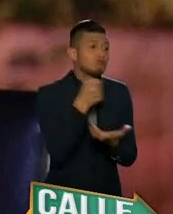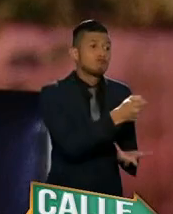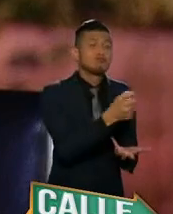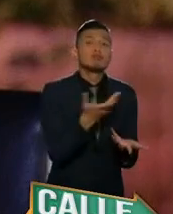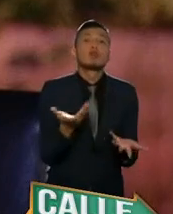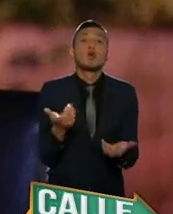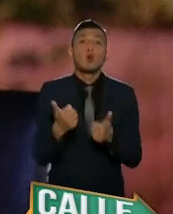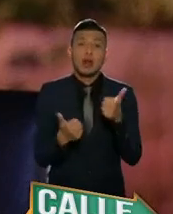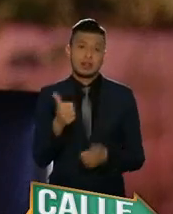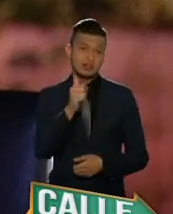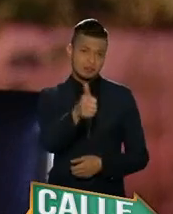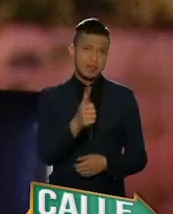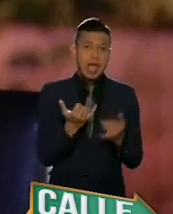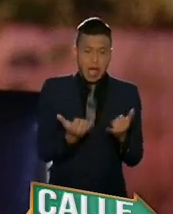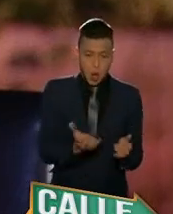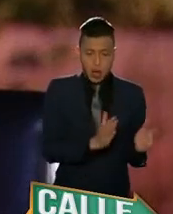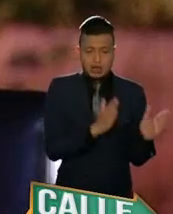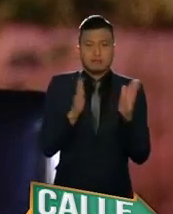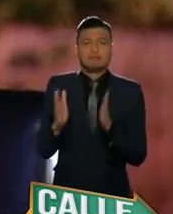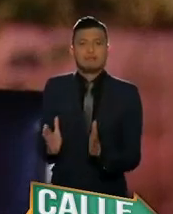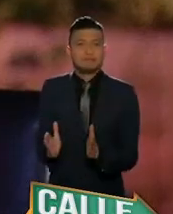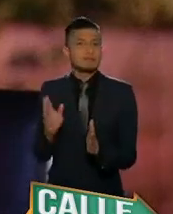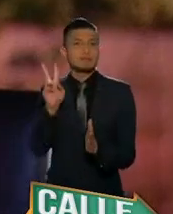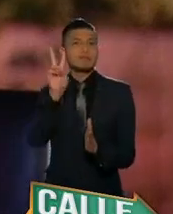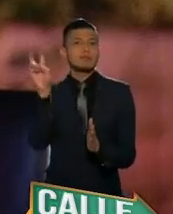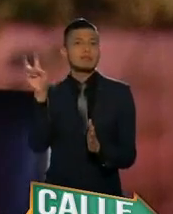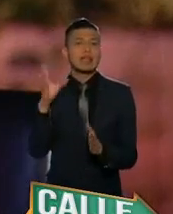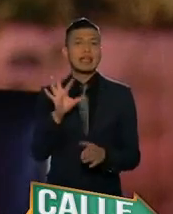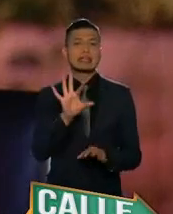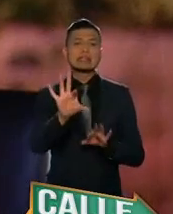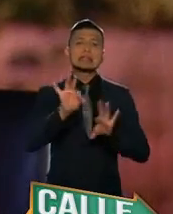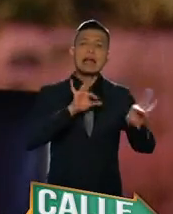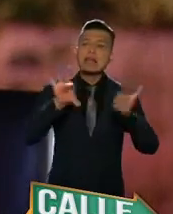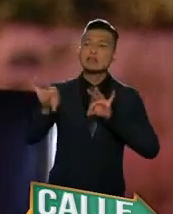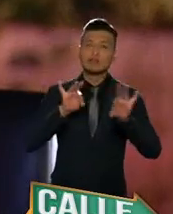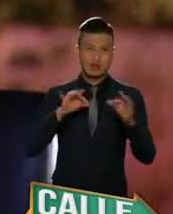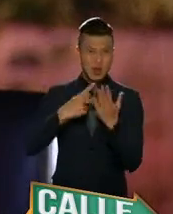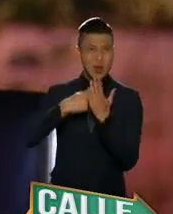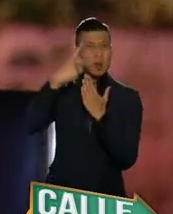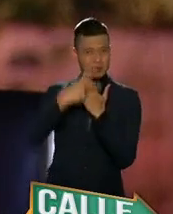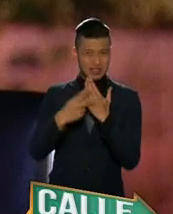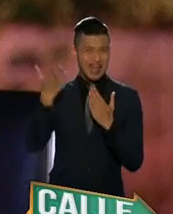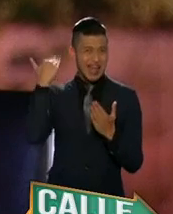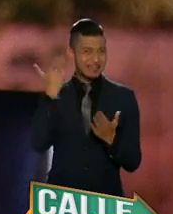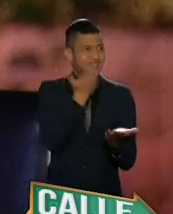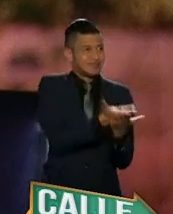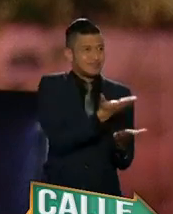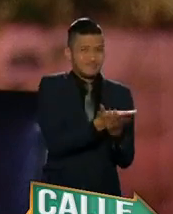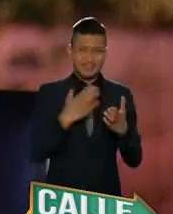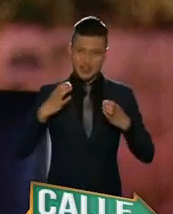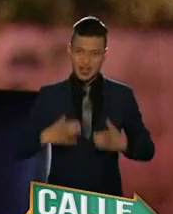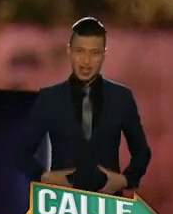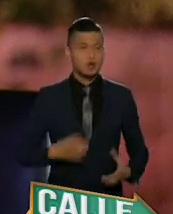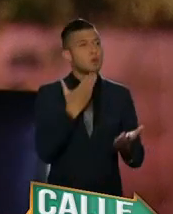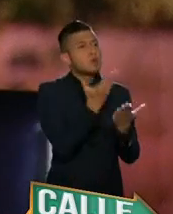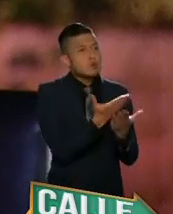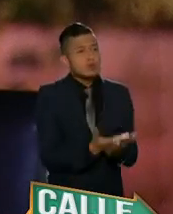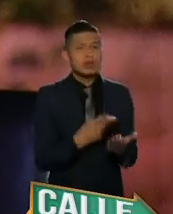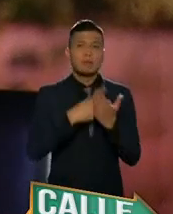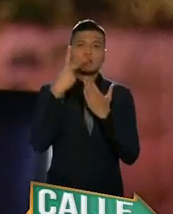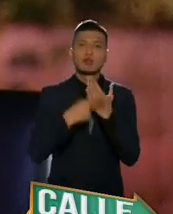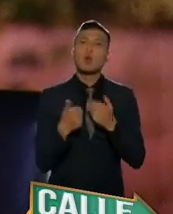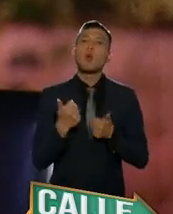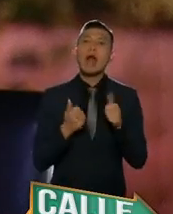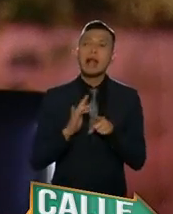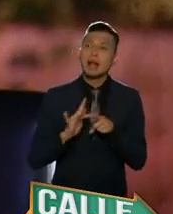vamos en otra etapa, que es en la de seleccionar de esos proyectos que postularon los ciudadanos, sí. cuáles finalmente se